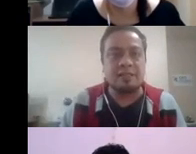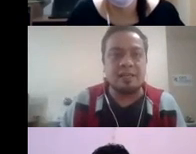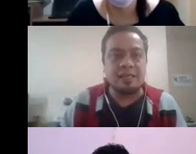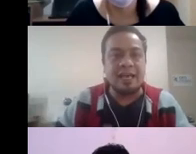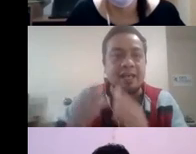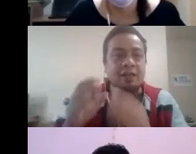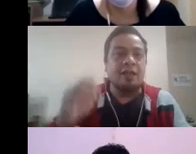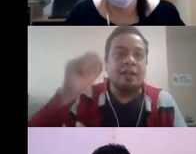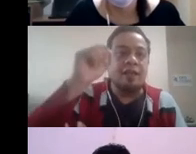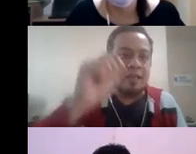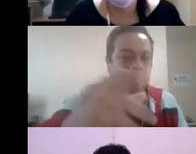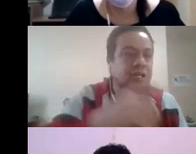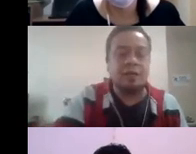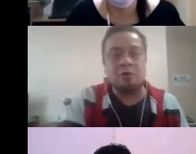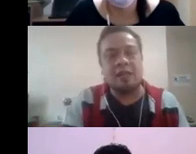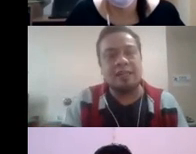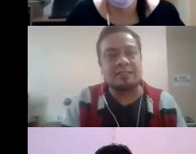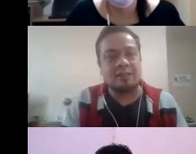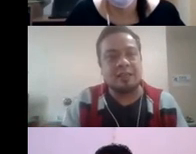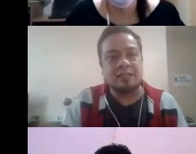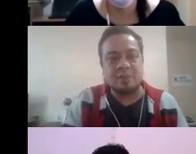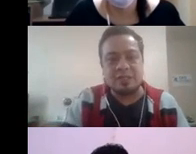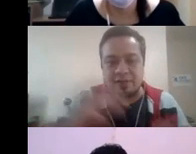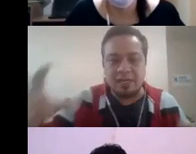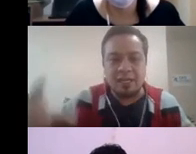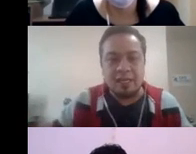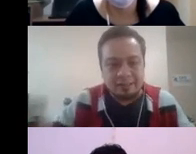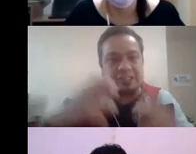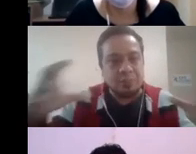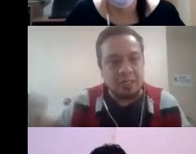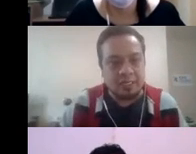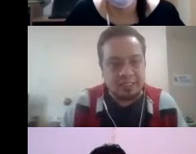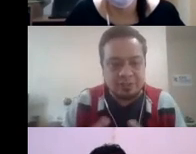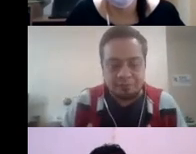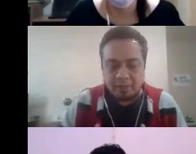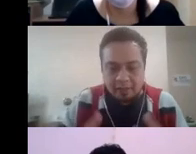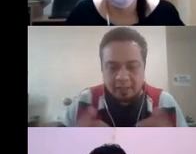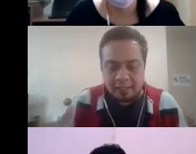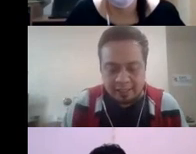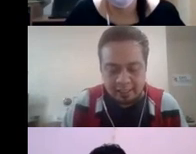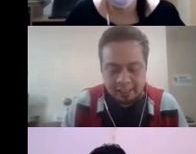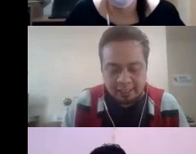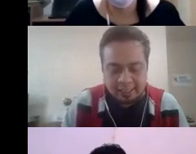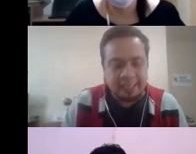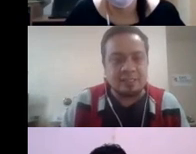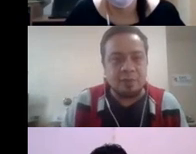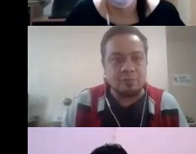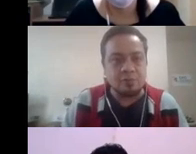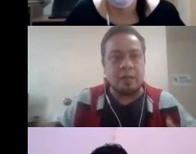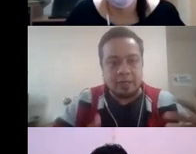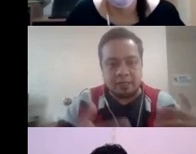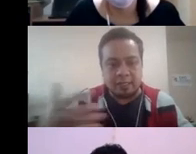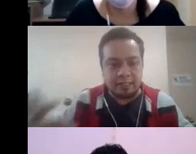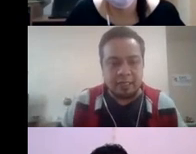una estrategia, en una línea estratégica específica. Entonces, también esto es de que este